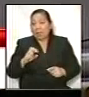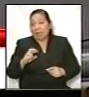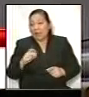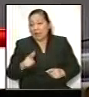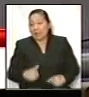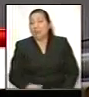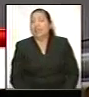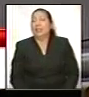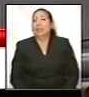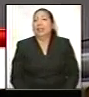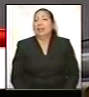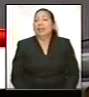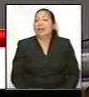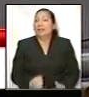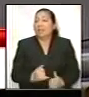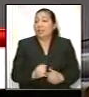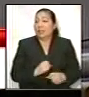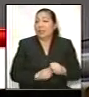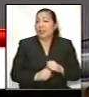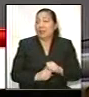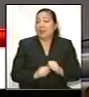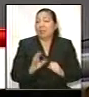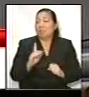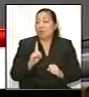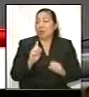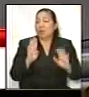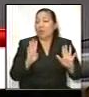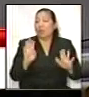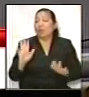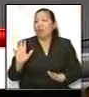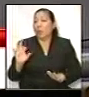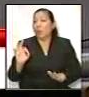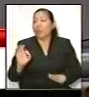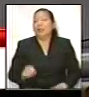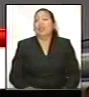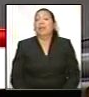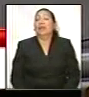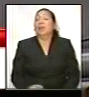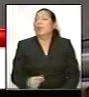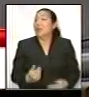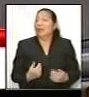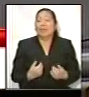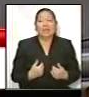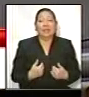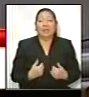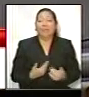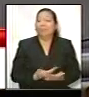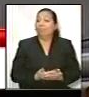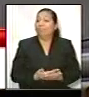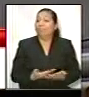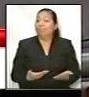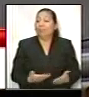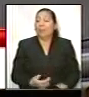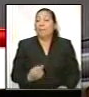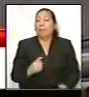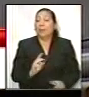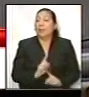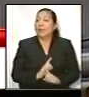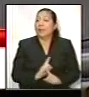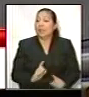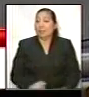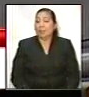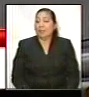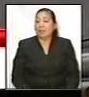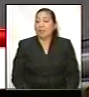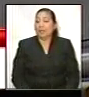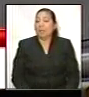creado a fines del año, de los años 50. Tacna no tiene una vocación tampoco